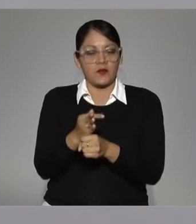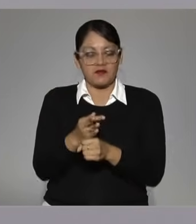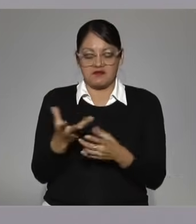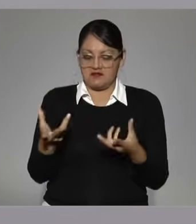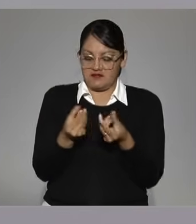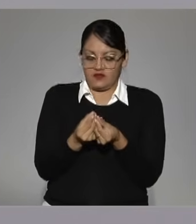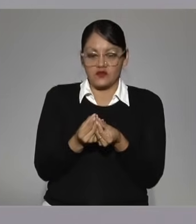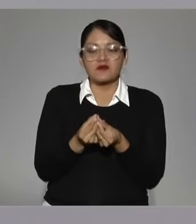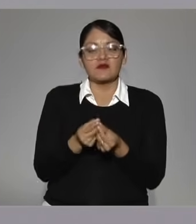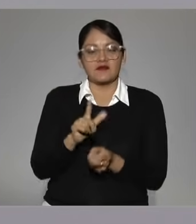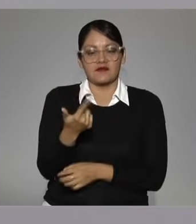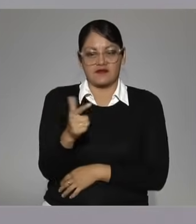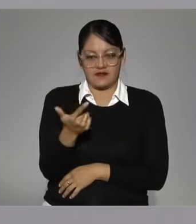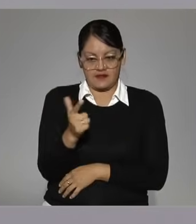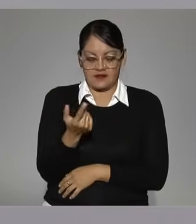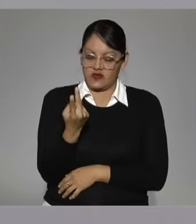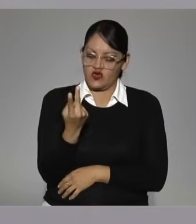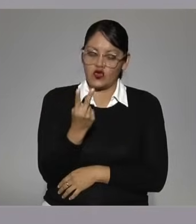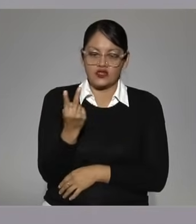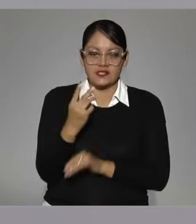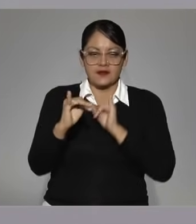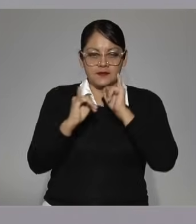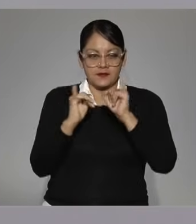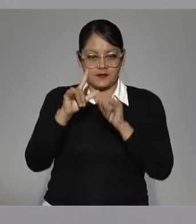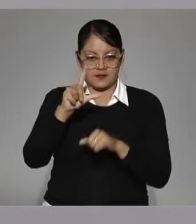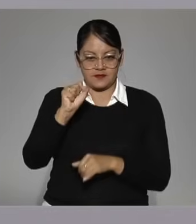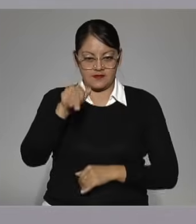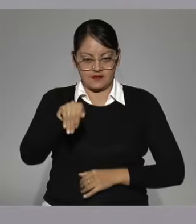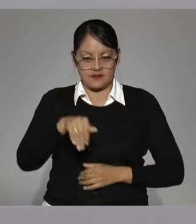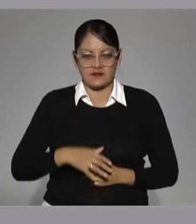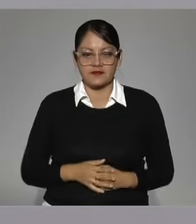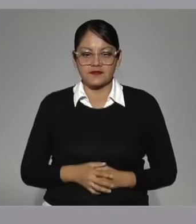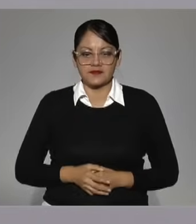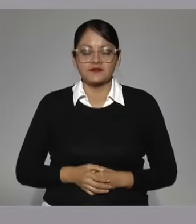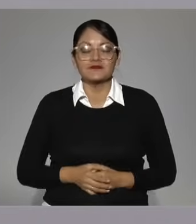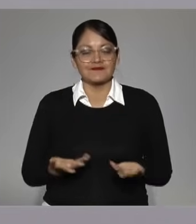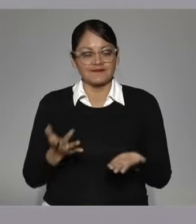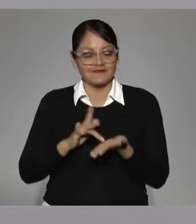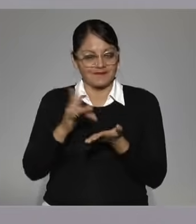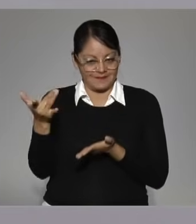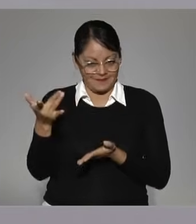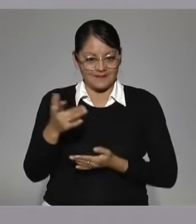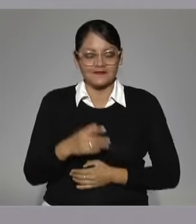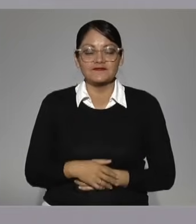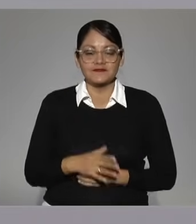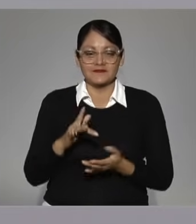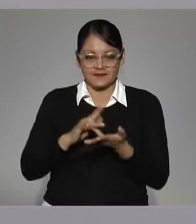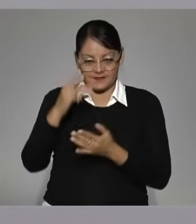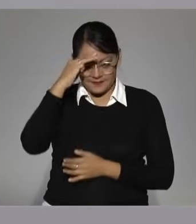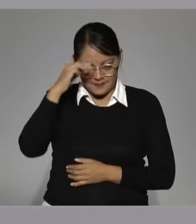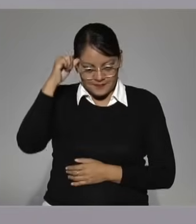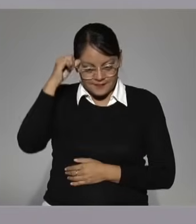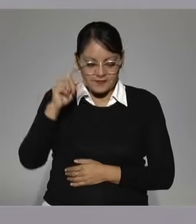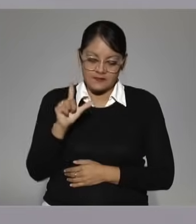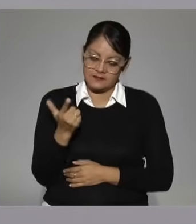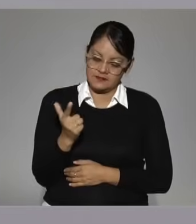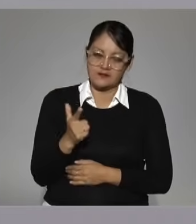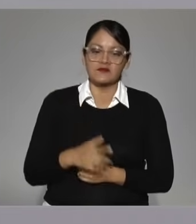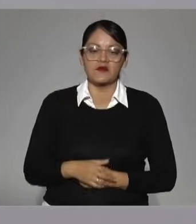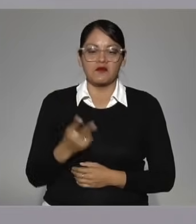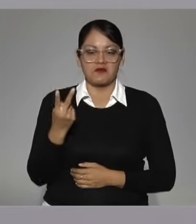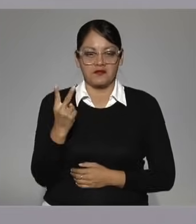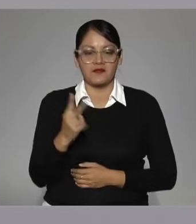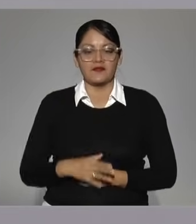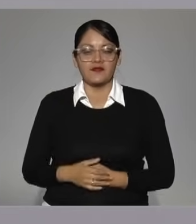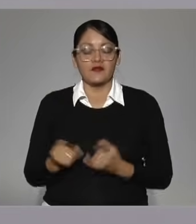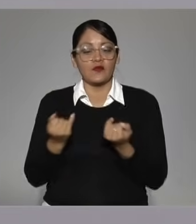junto con Lía Vadillo en la interpretación en lengua de señas mexicana. Muchísimas gracias. Gracias, Magdalena y Lía. Y